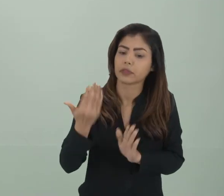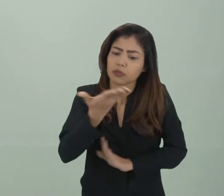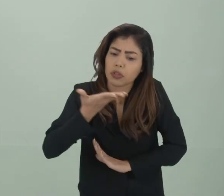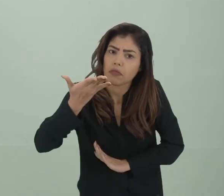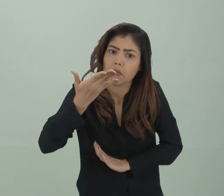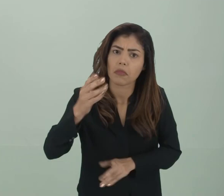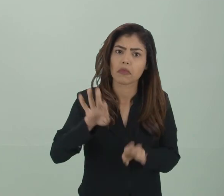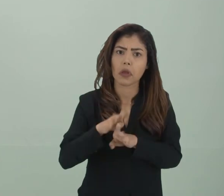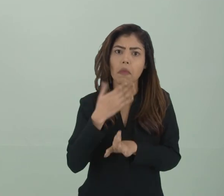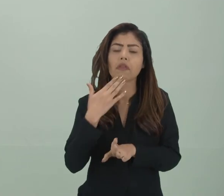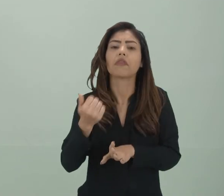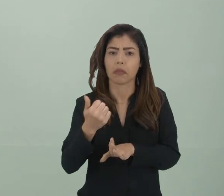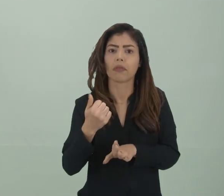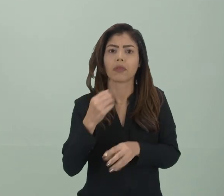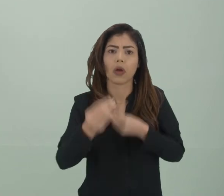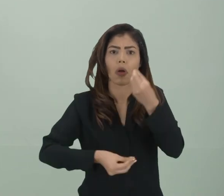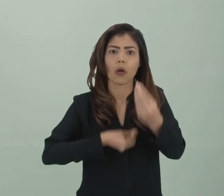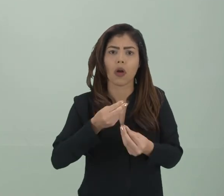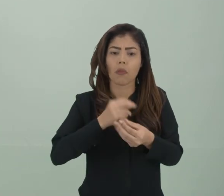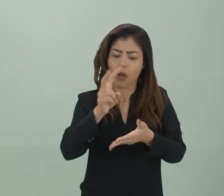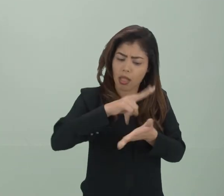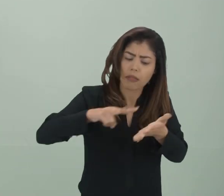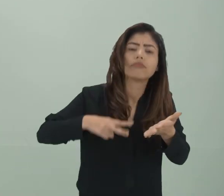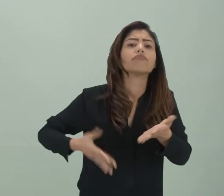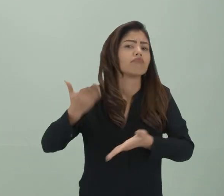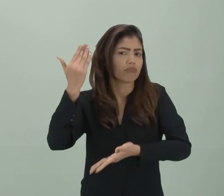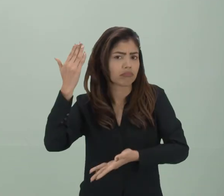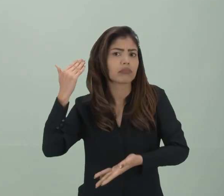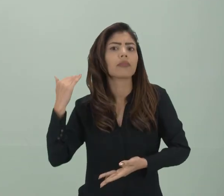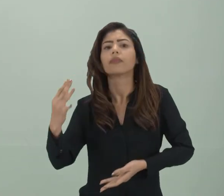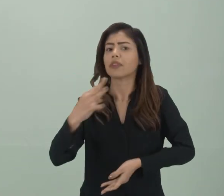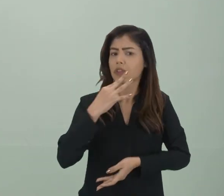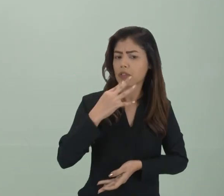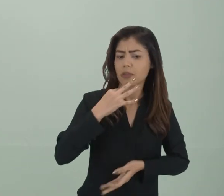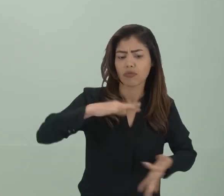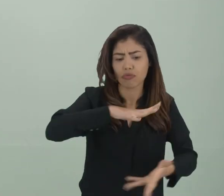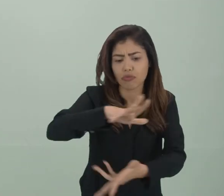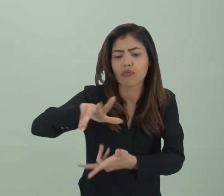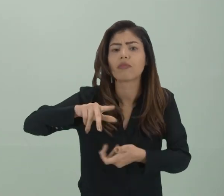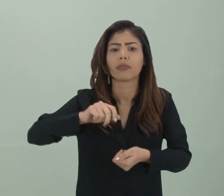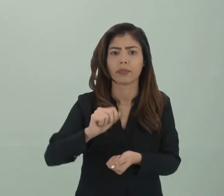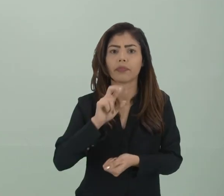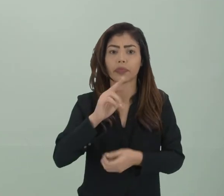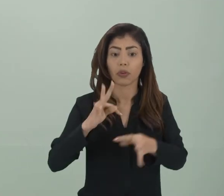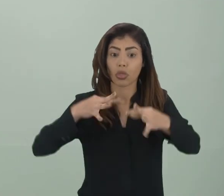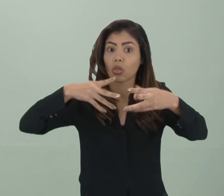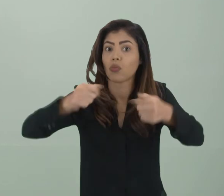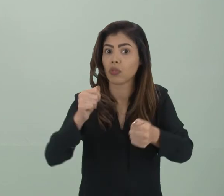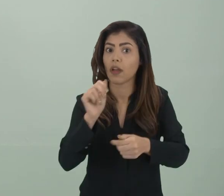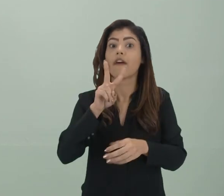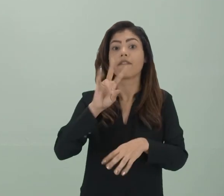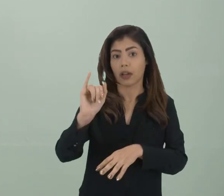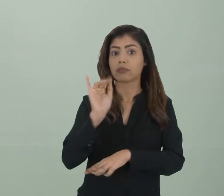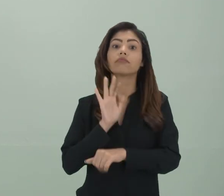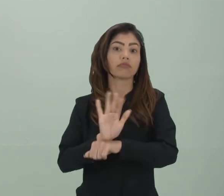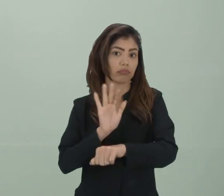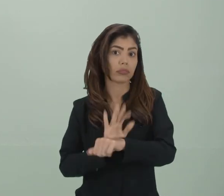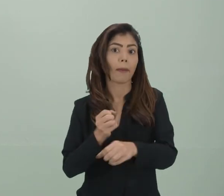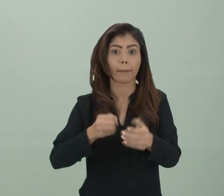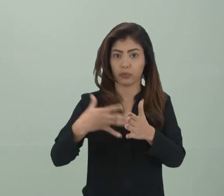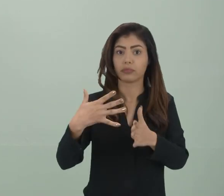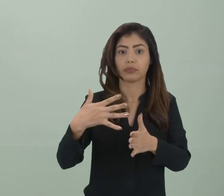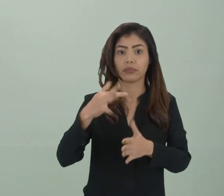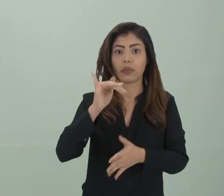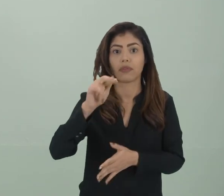base fundamentada para isso, como leituras anteriores, conhecimento de mundo, e tudo isso vai ajudar muito a compreender as figuras de